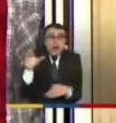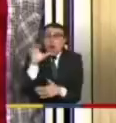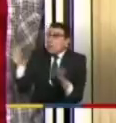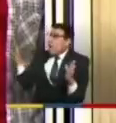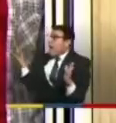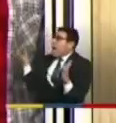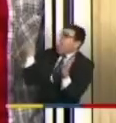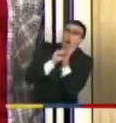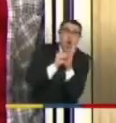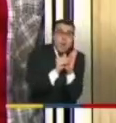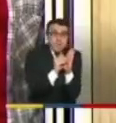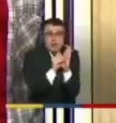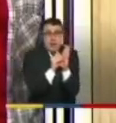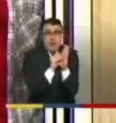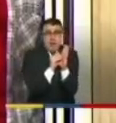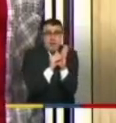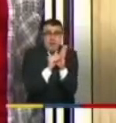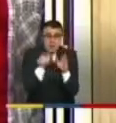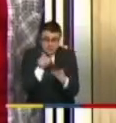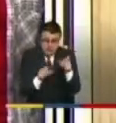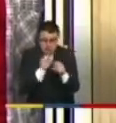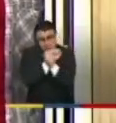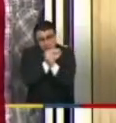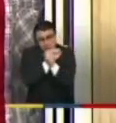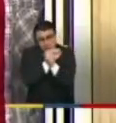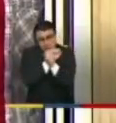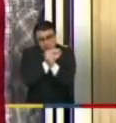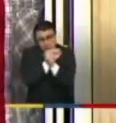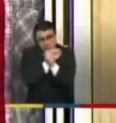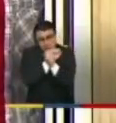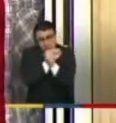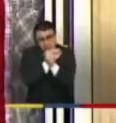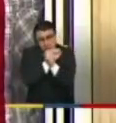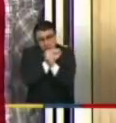Conducir a la esclavitud a la gente